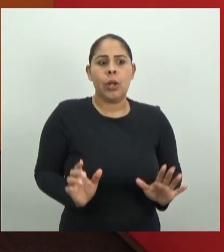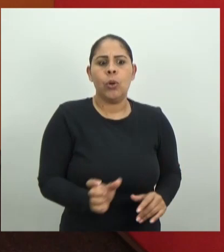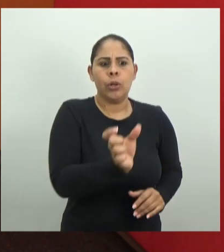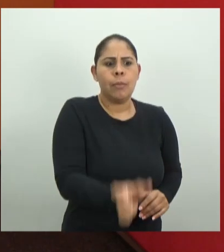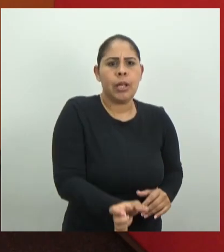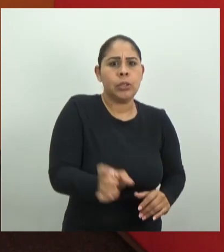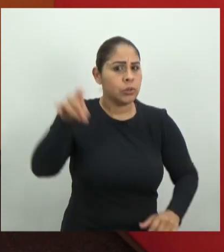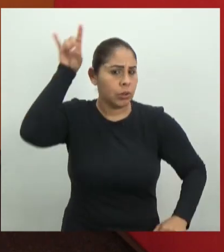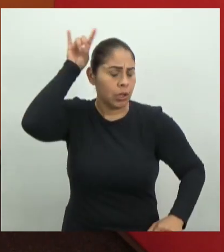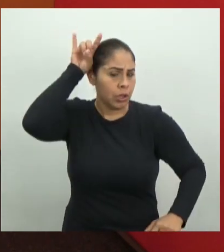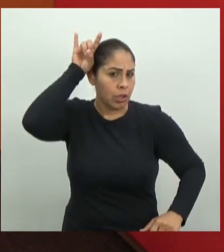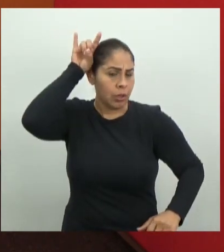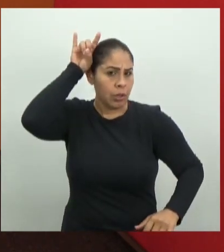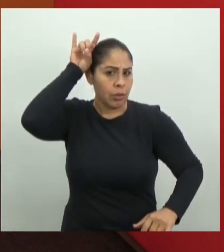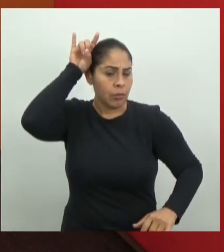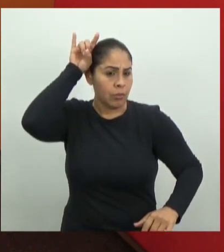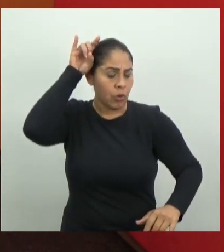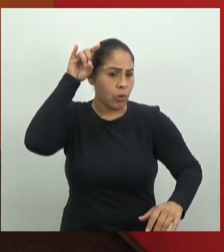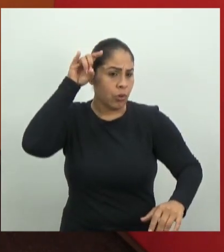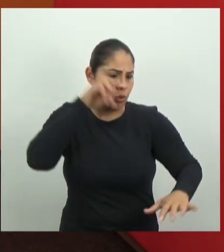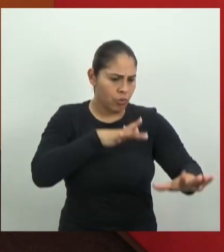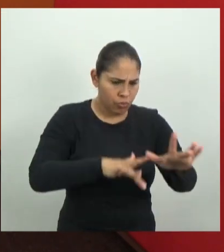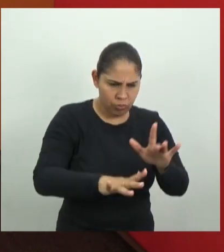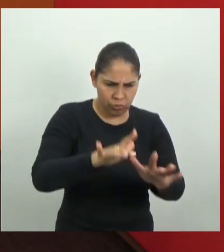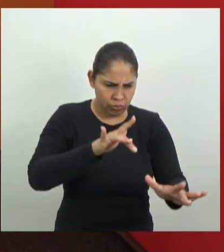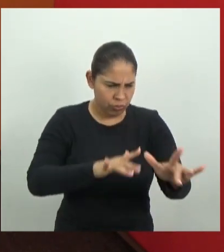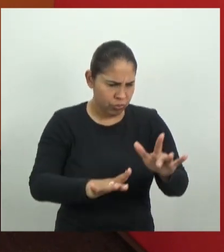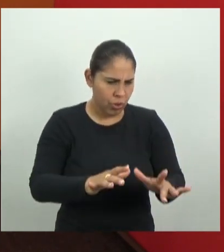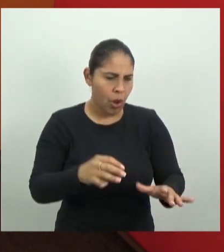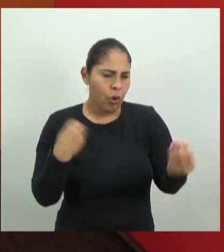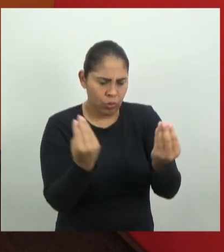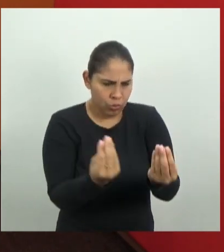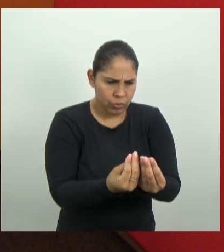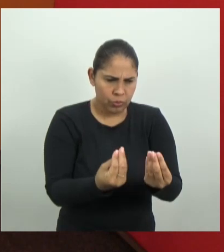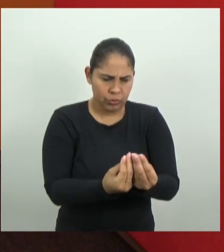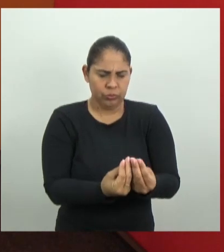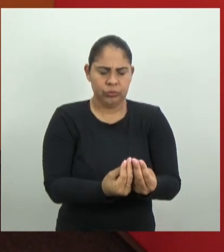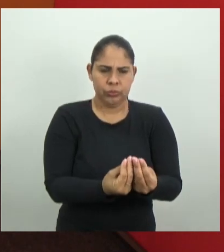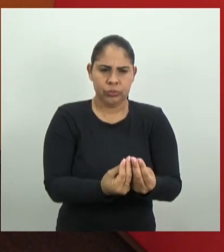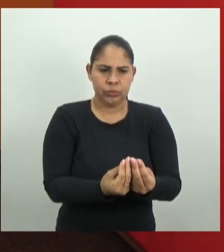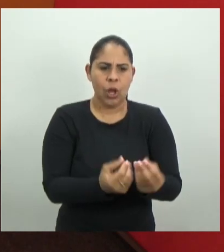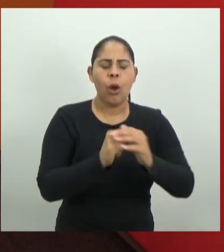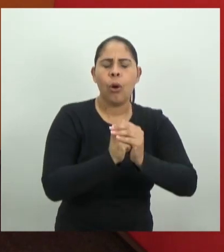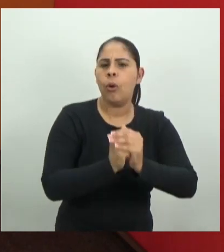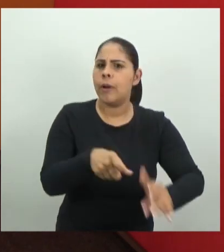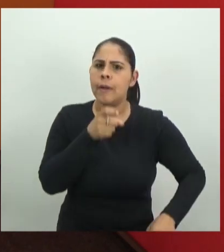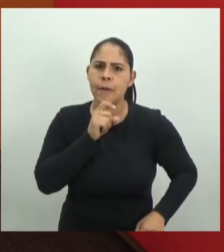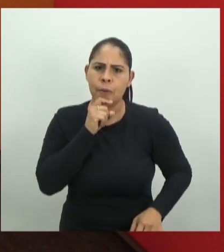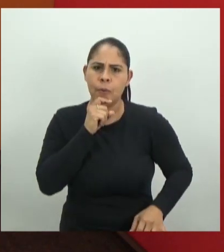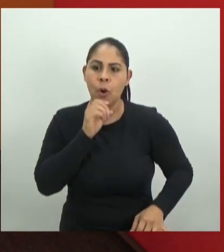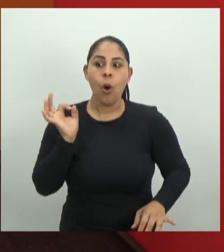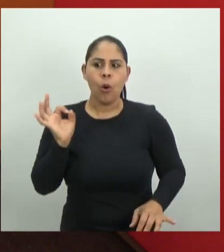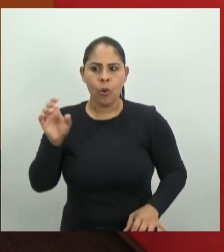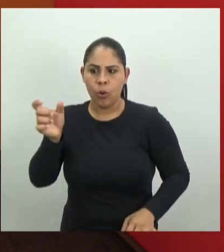endemoniado? ¿Cómo tengo que orar yo por una persona que sé que está bajo influencia diabólica? O que es un